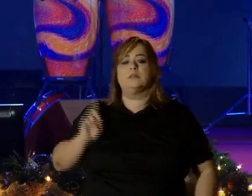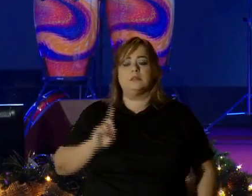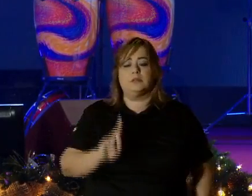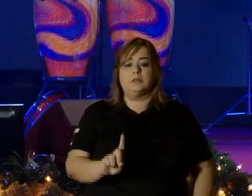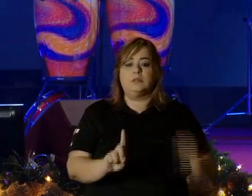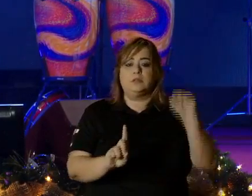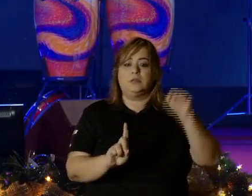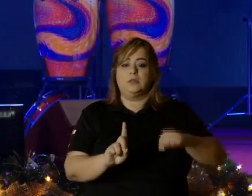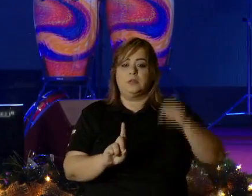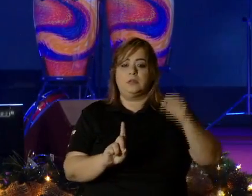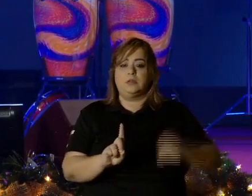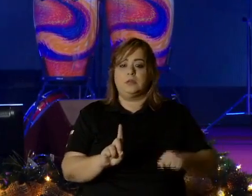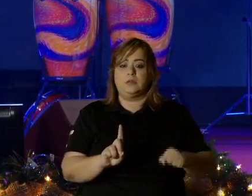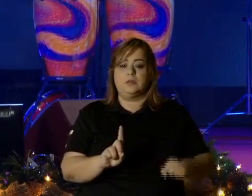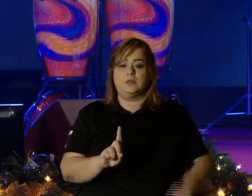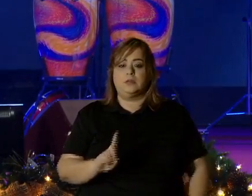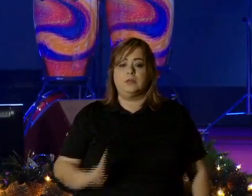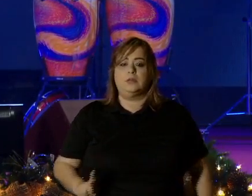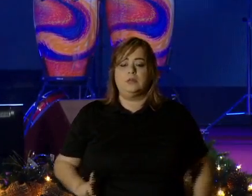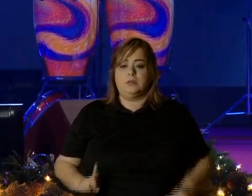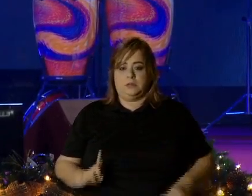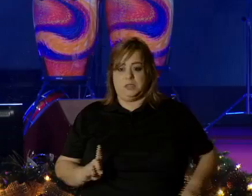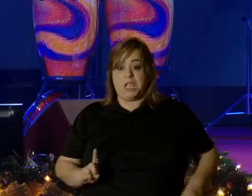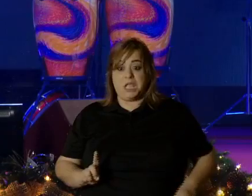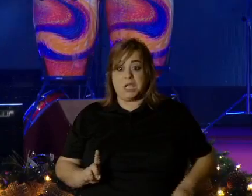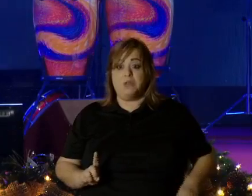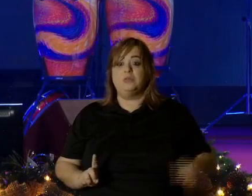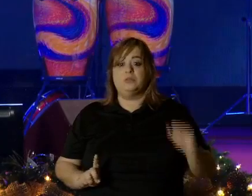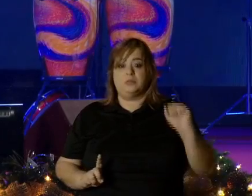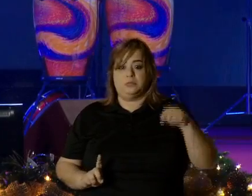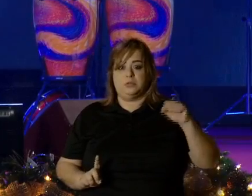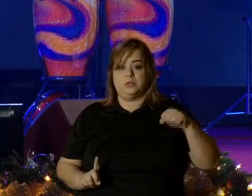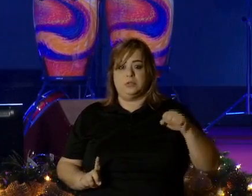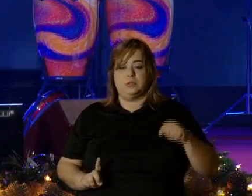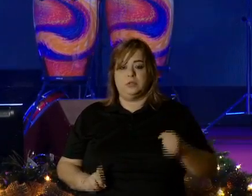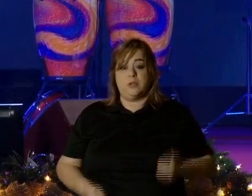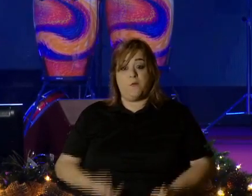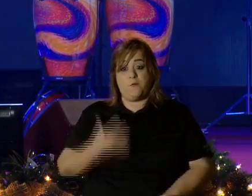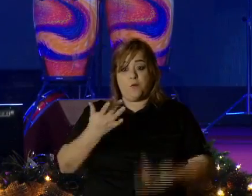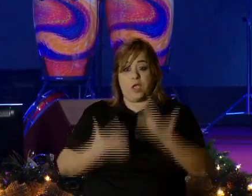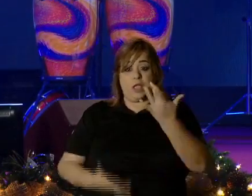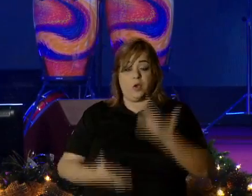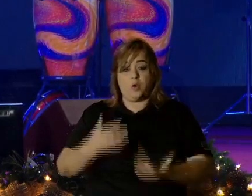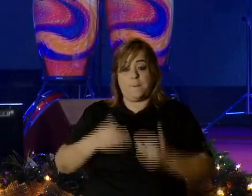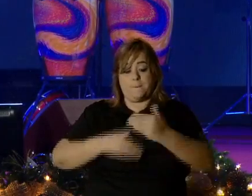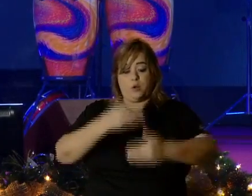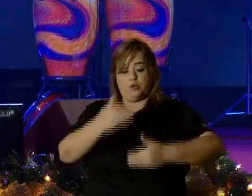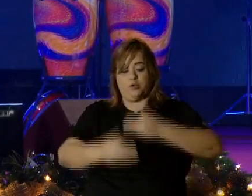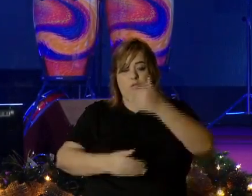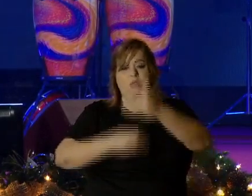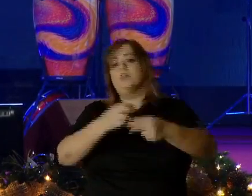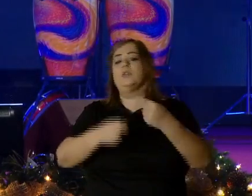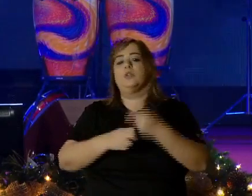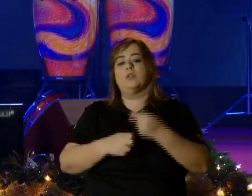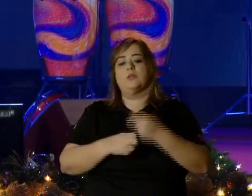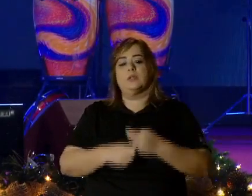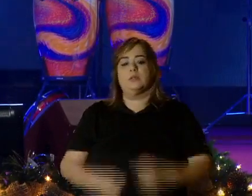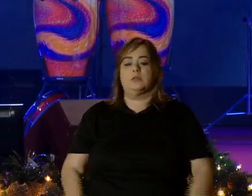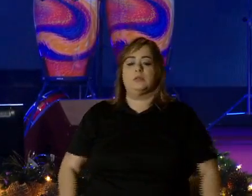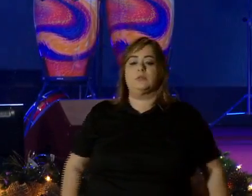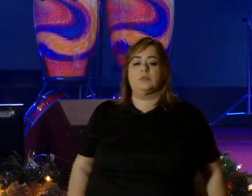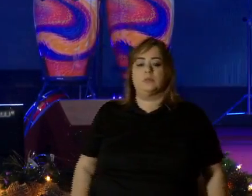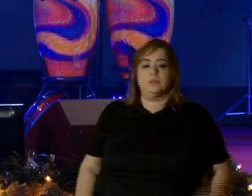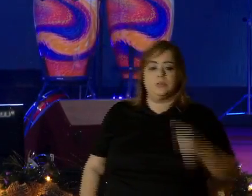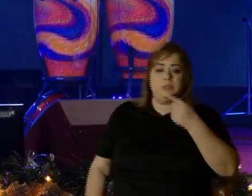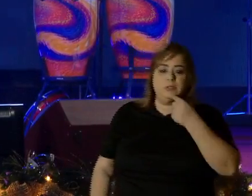sí. ¿Te van a poner un hígado? Sí. Vas a pasar por el fuego. Pues, ¿qué yo hice? En